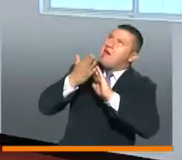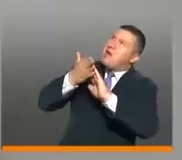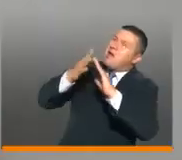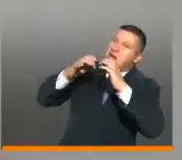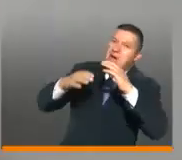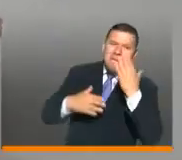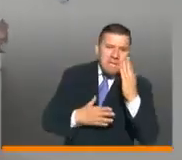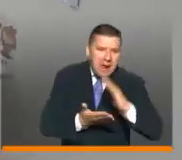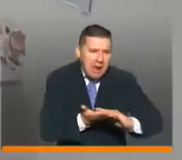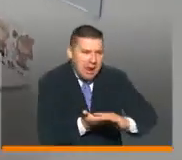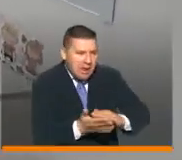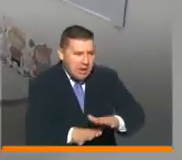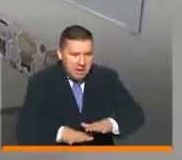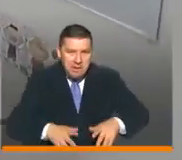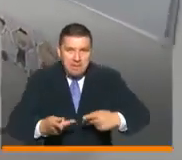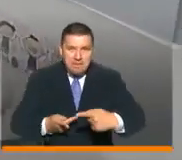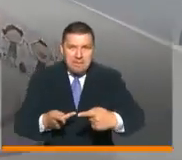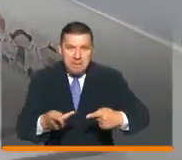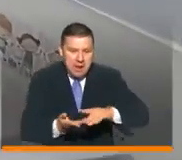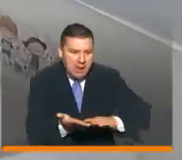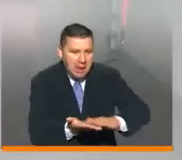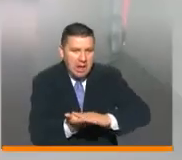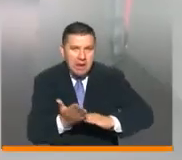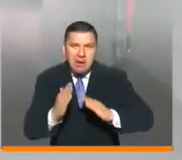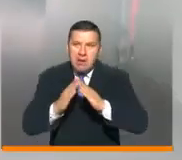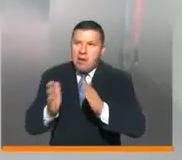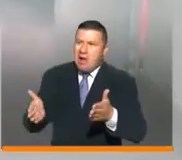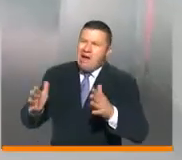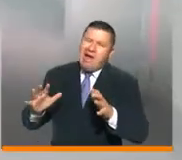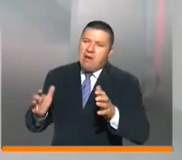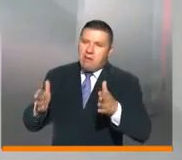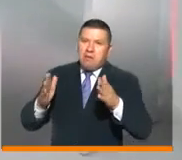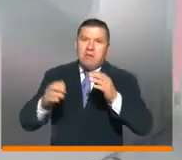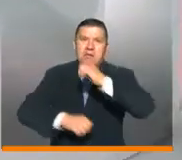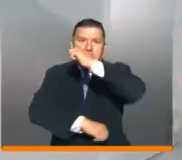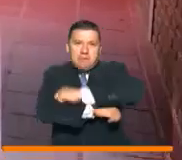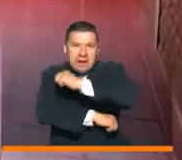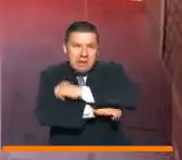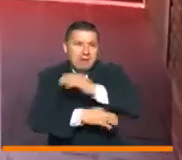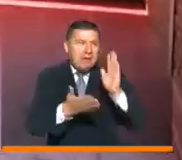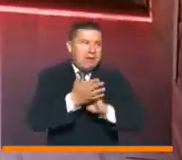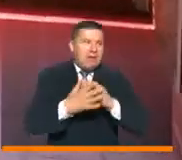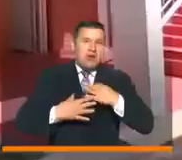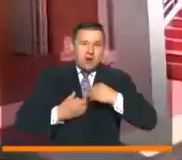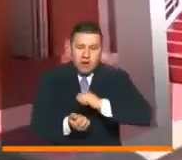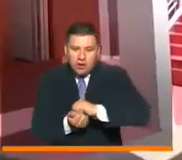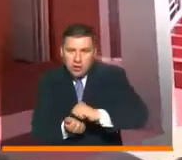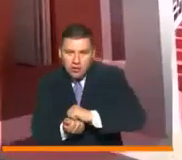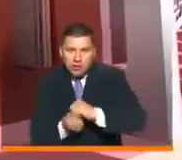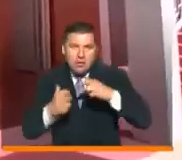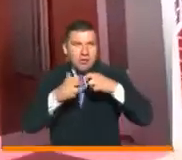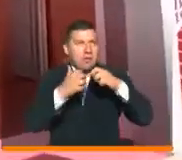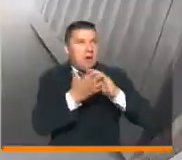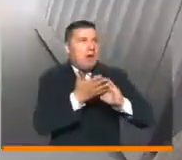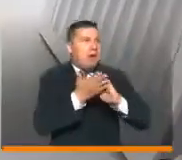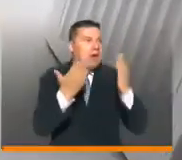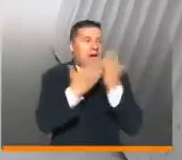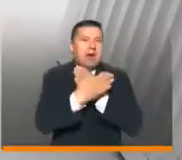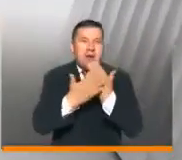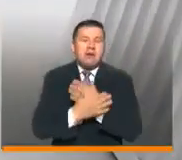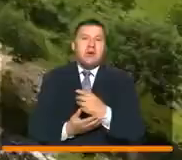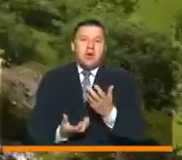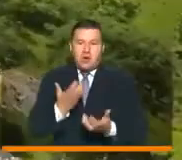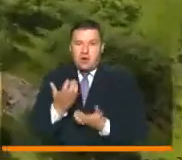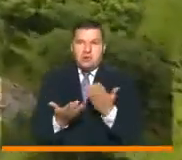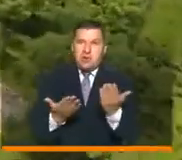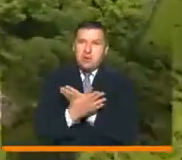unidades sanitarias y el piso. Además, se renovaron los muros, las ventanas, las zonas de lavado de ropa, la red eléctrica e hidrosanitaria y la